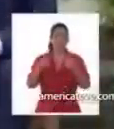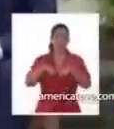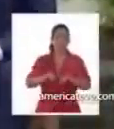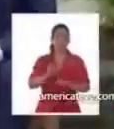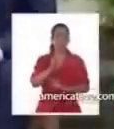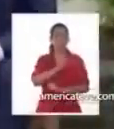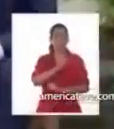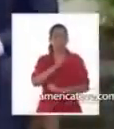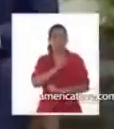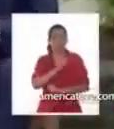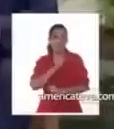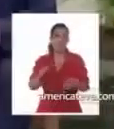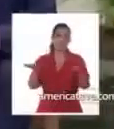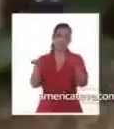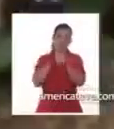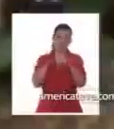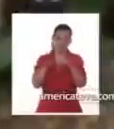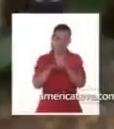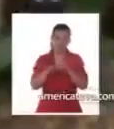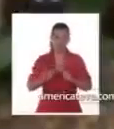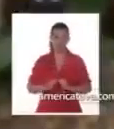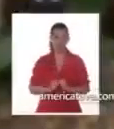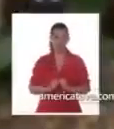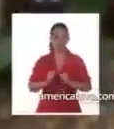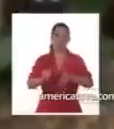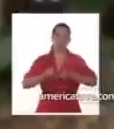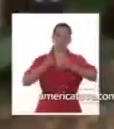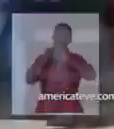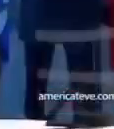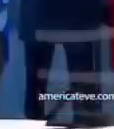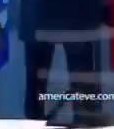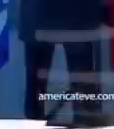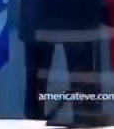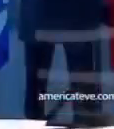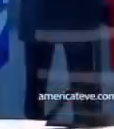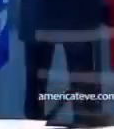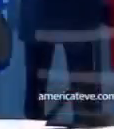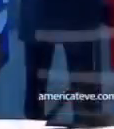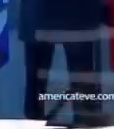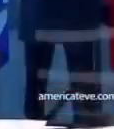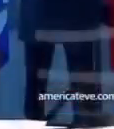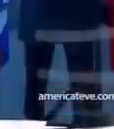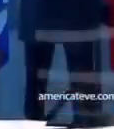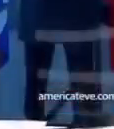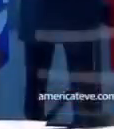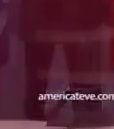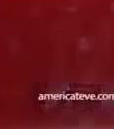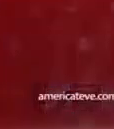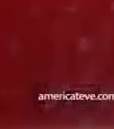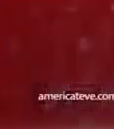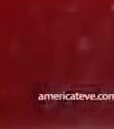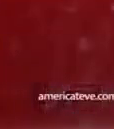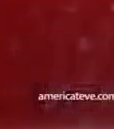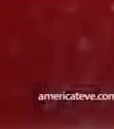el que lo pone. Confiesa coincidir con la agenda internacional de Moscú. Mira.